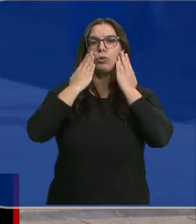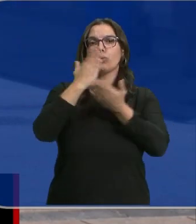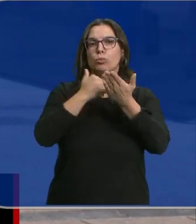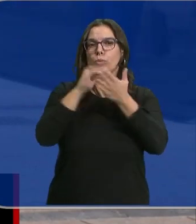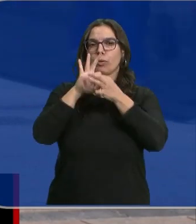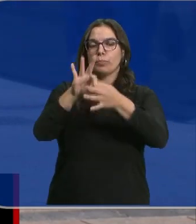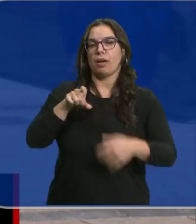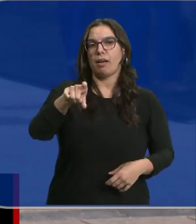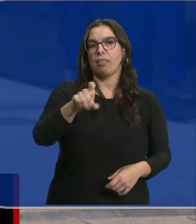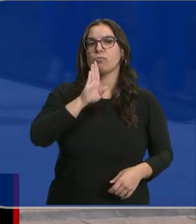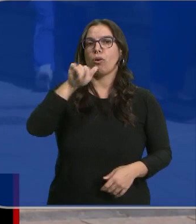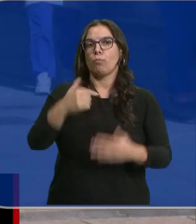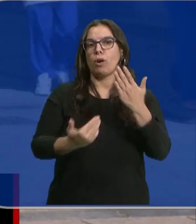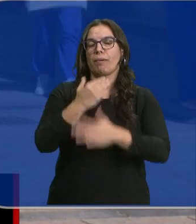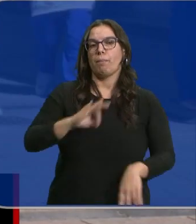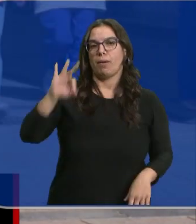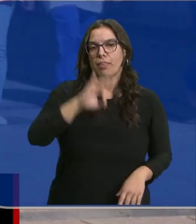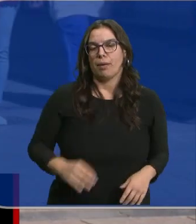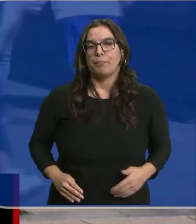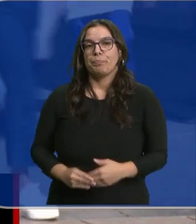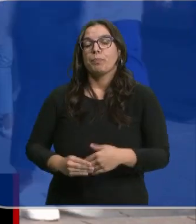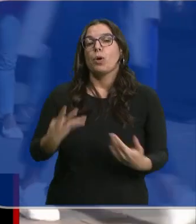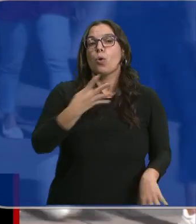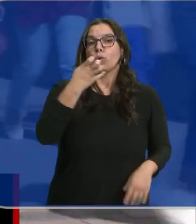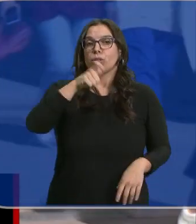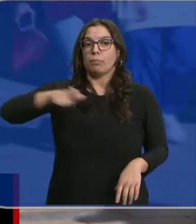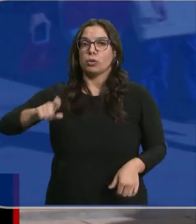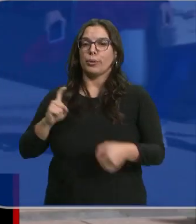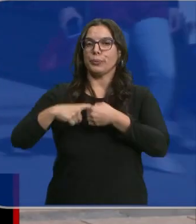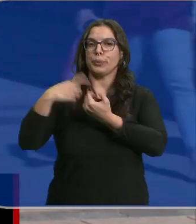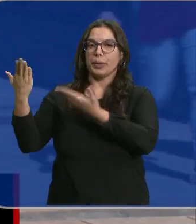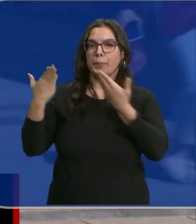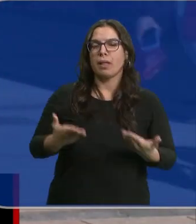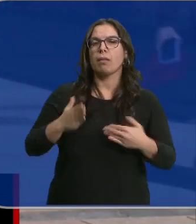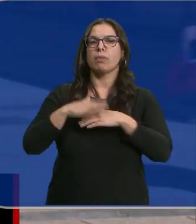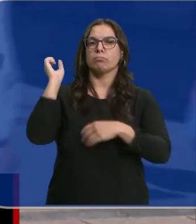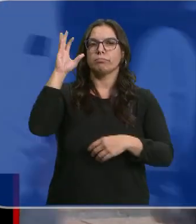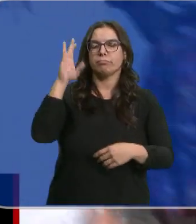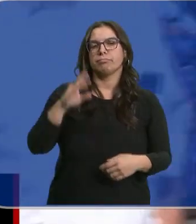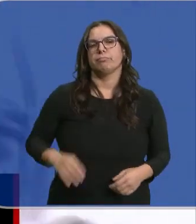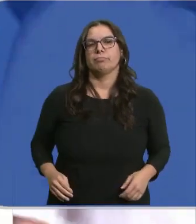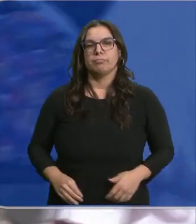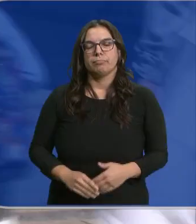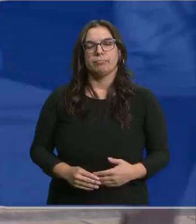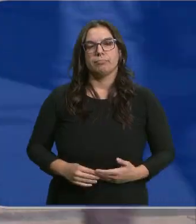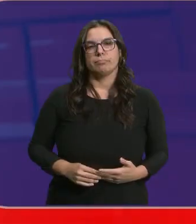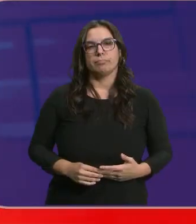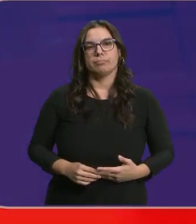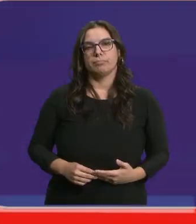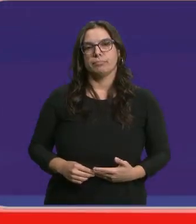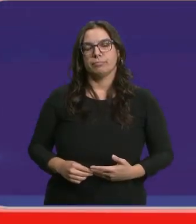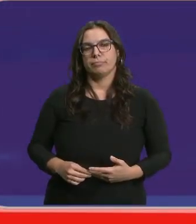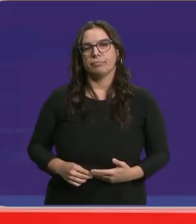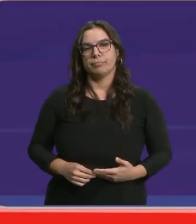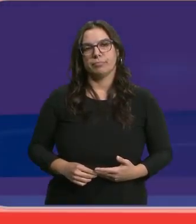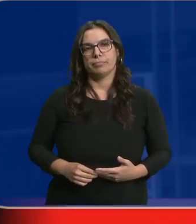acerca del cáncer que se celebra esta mañana en Palencia. 400 personas están invitadas a participar de este evento.